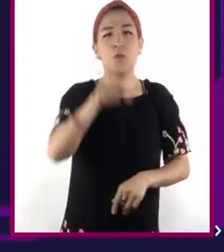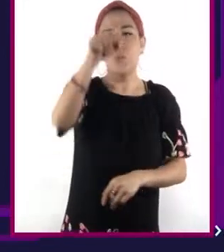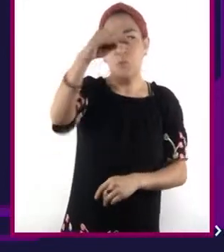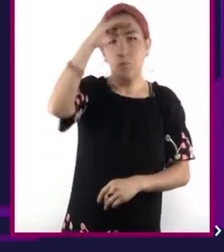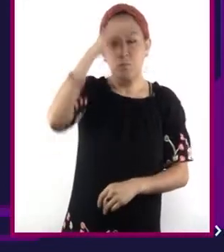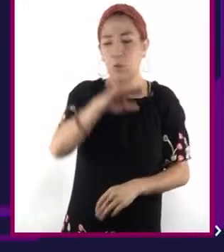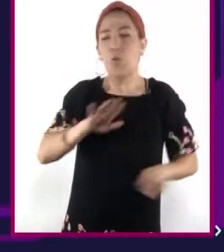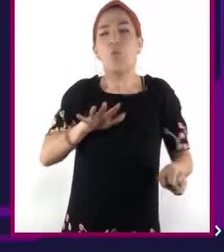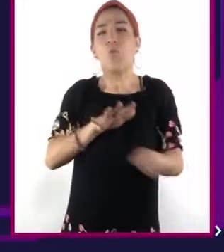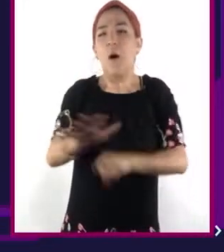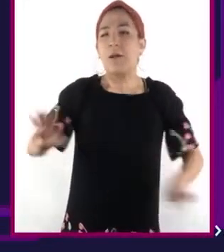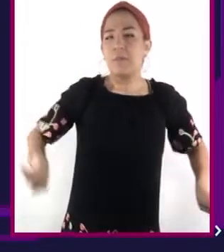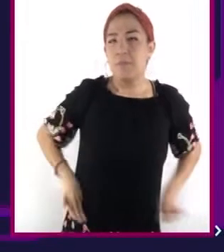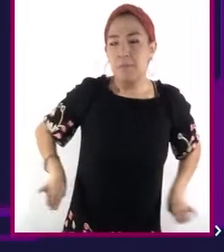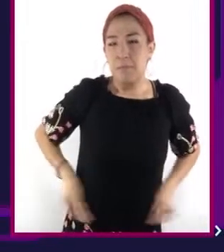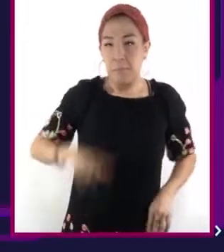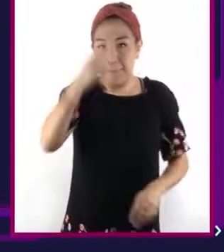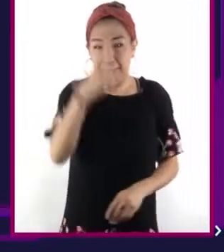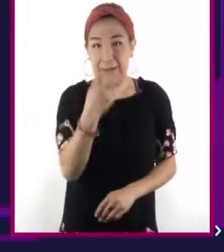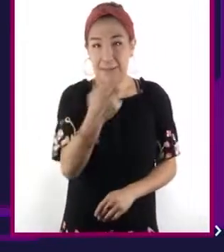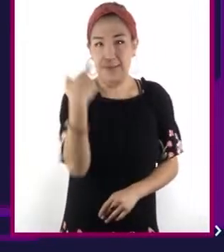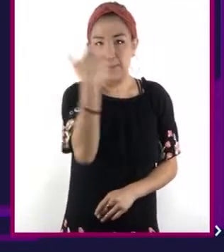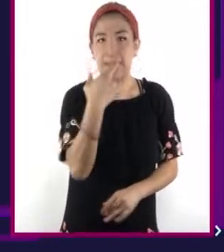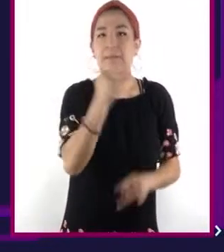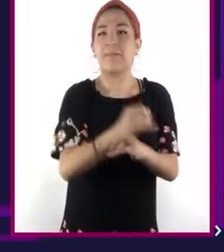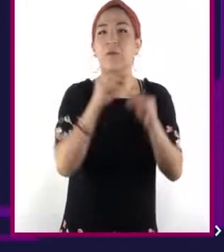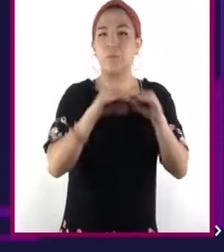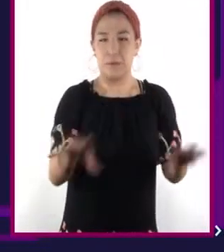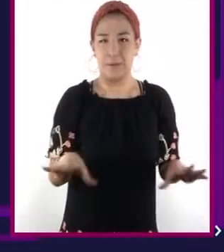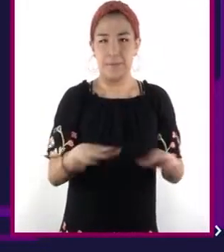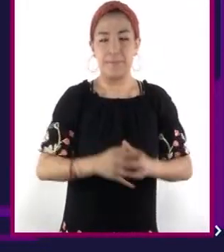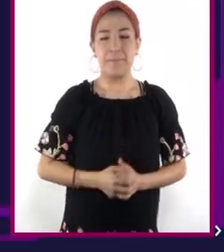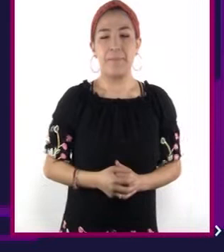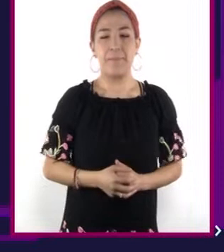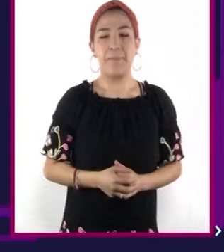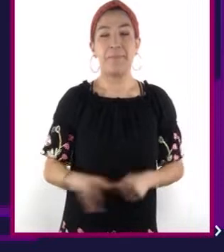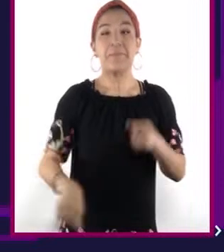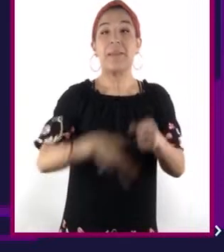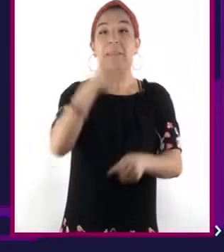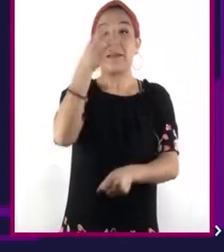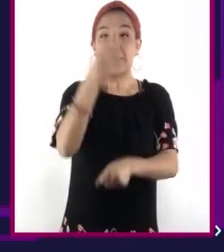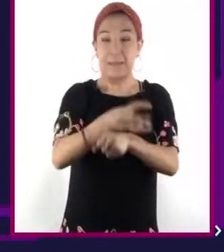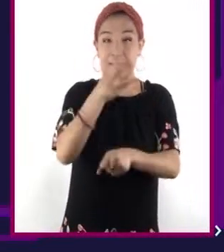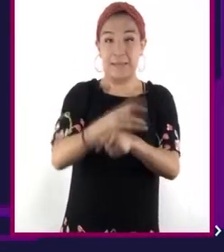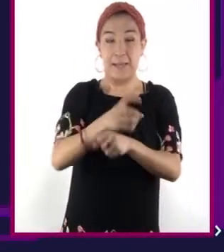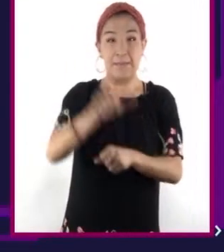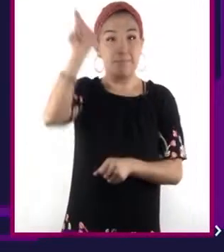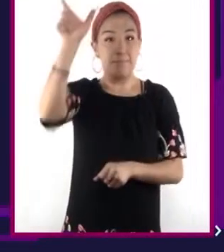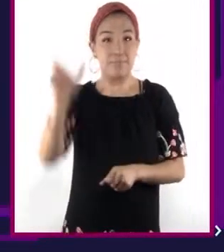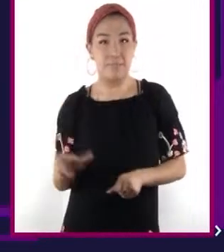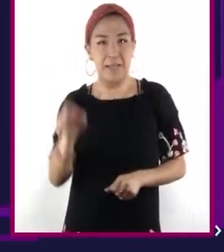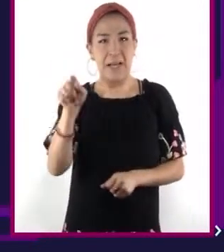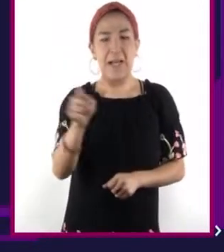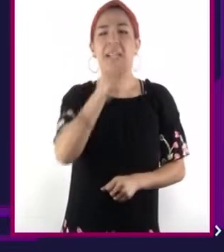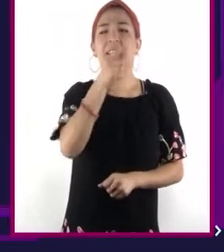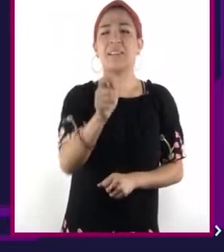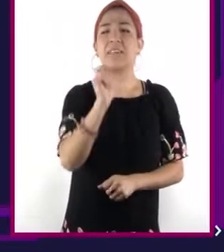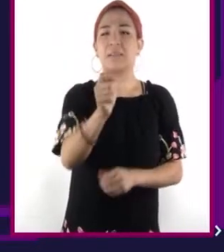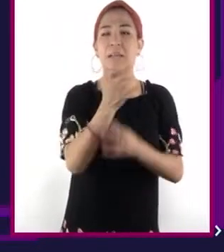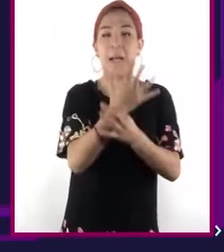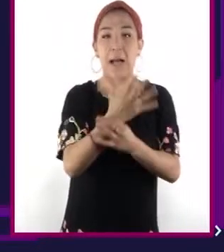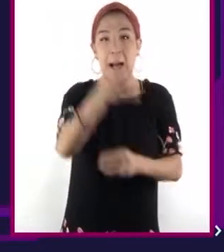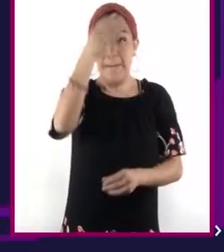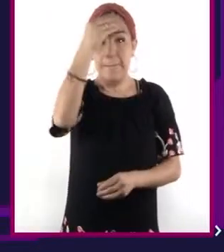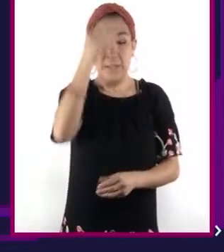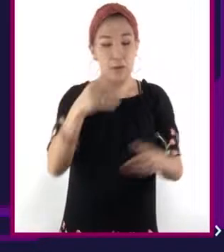el análisis de los datos en cuestión. En la tercera columna se indican los aprendizajes